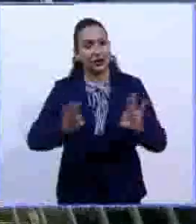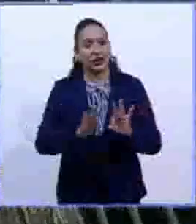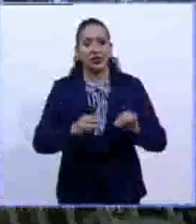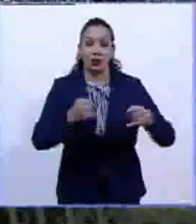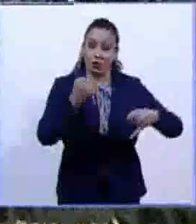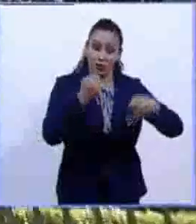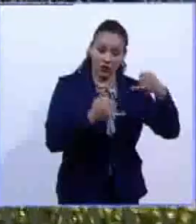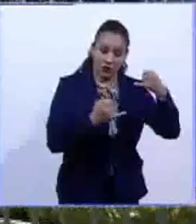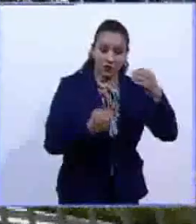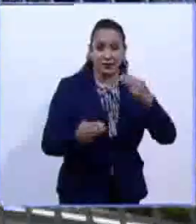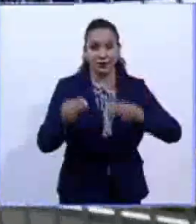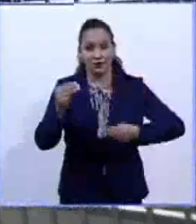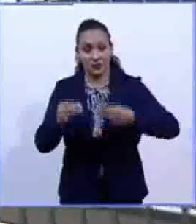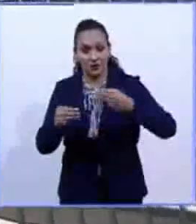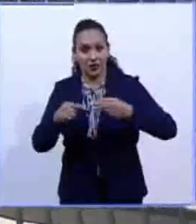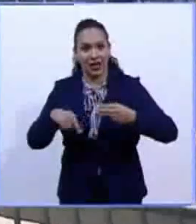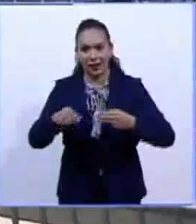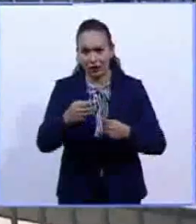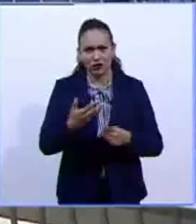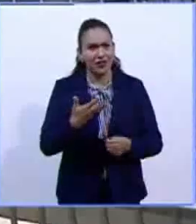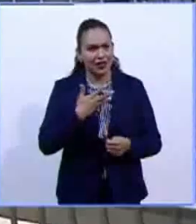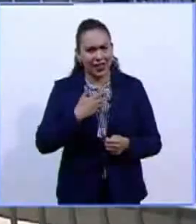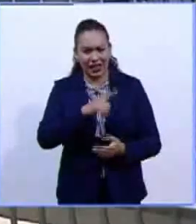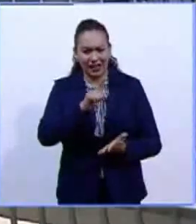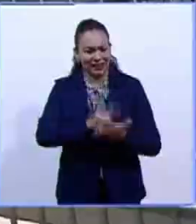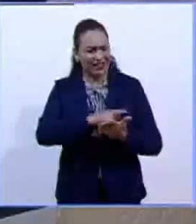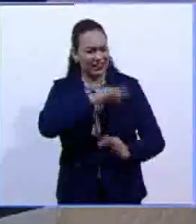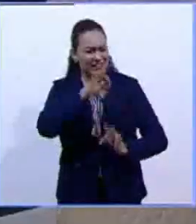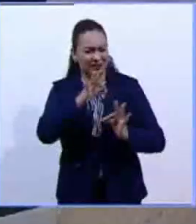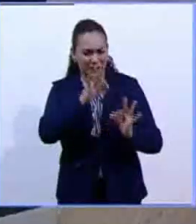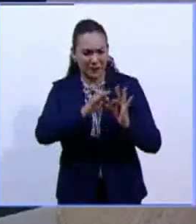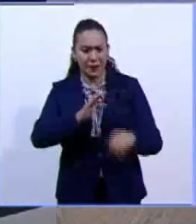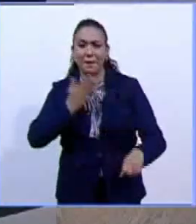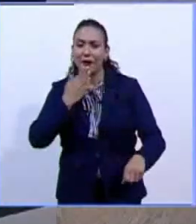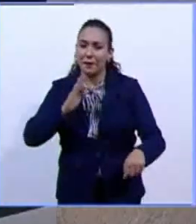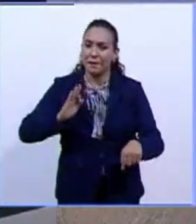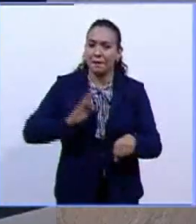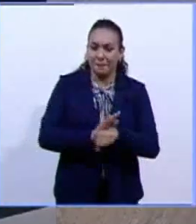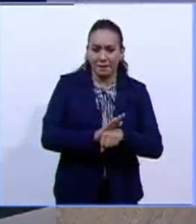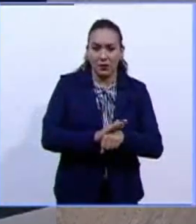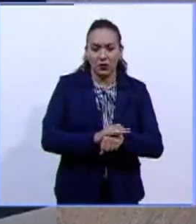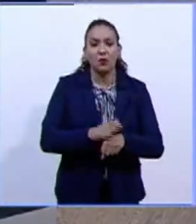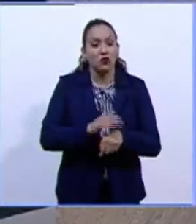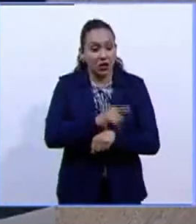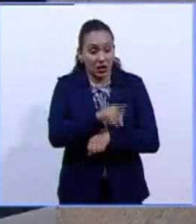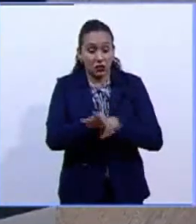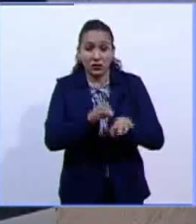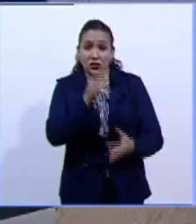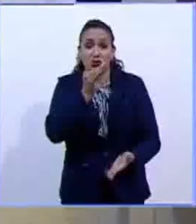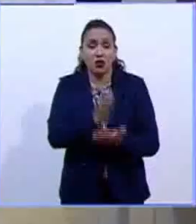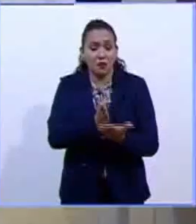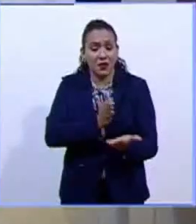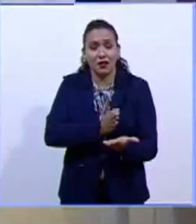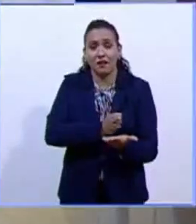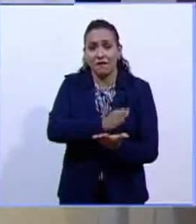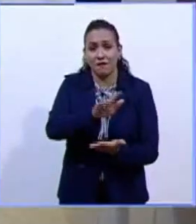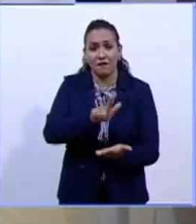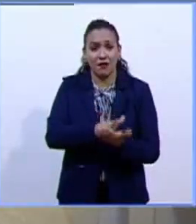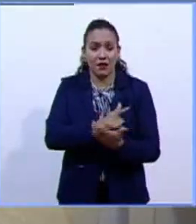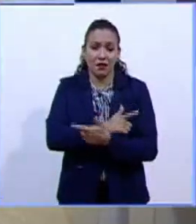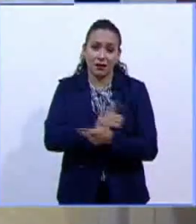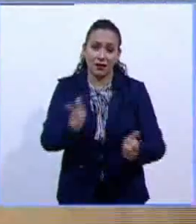juzgadoras tengan todo el respaldo y todas las garantías para realizar su trabajo con libertad.